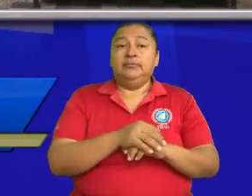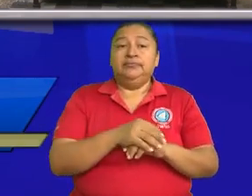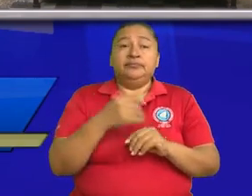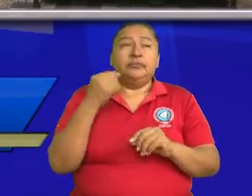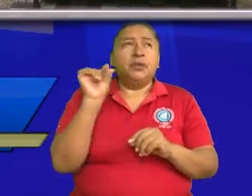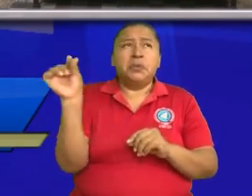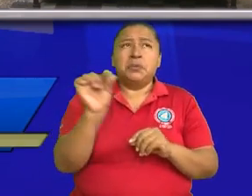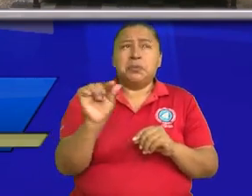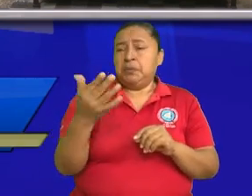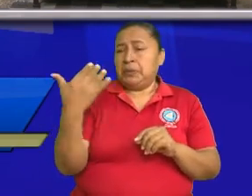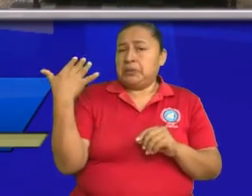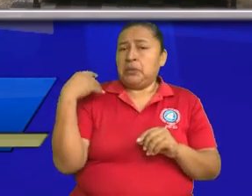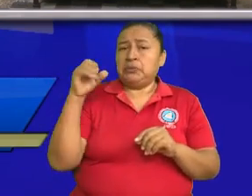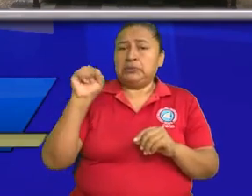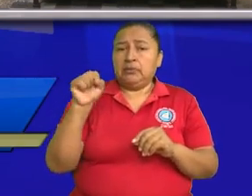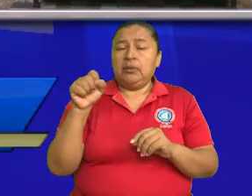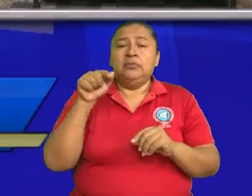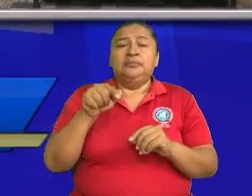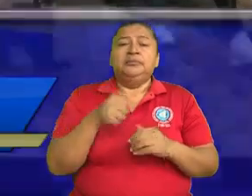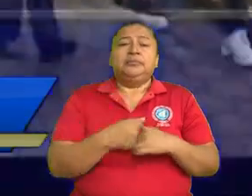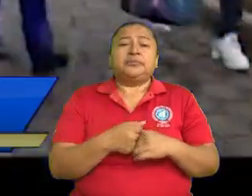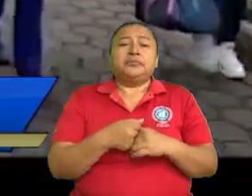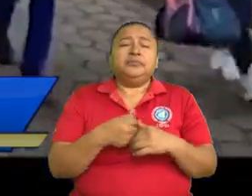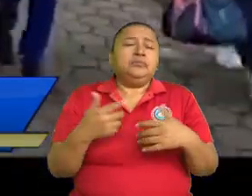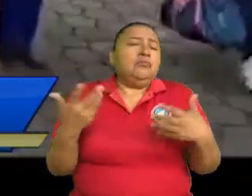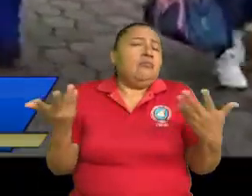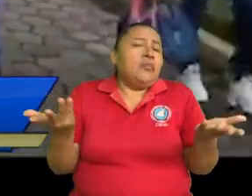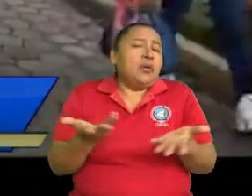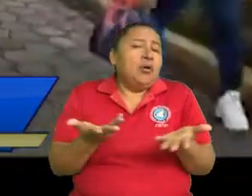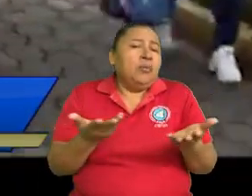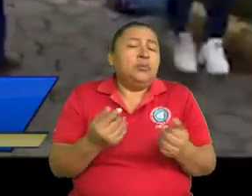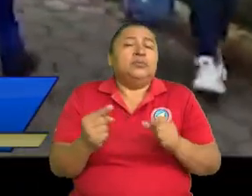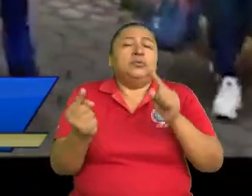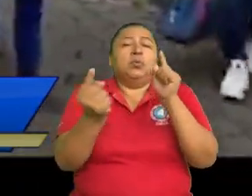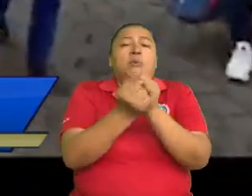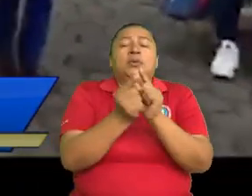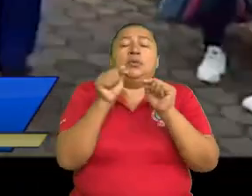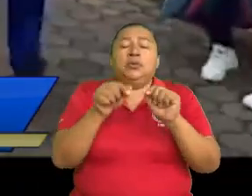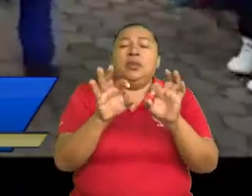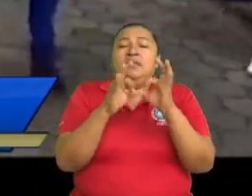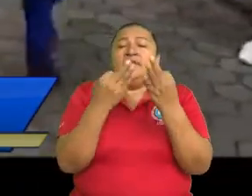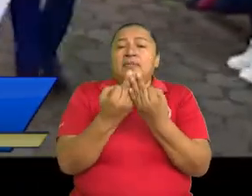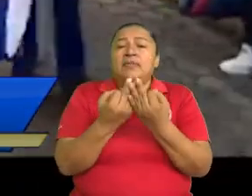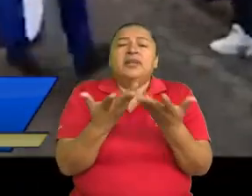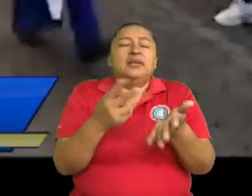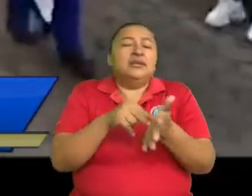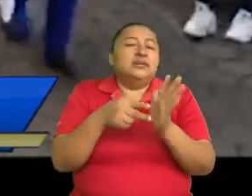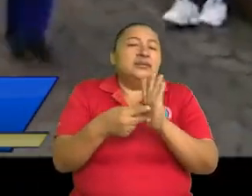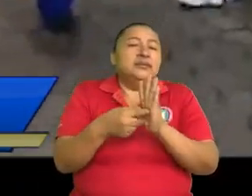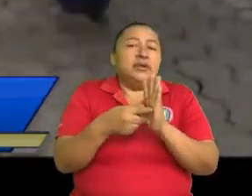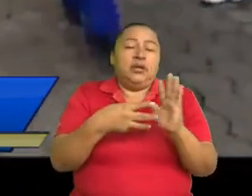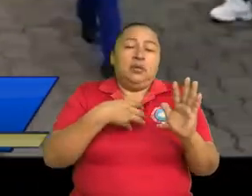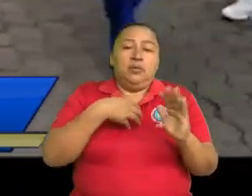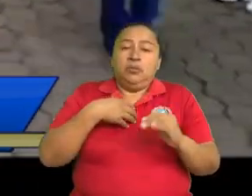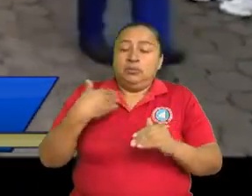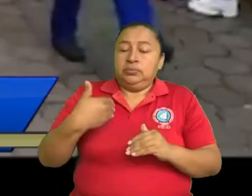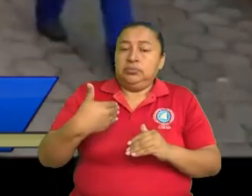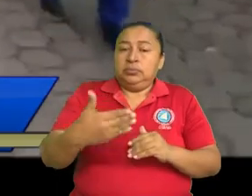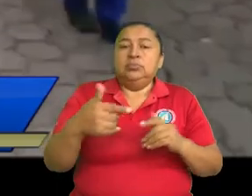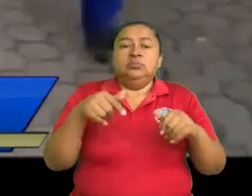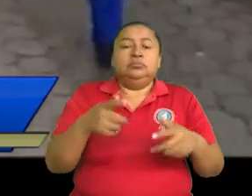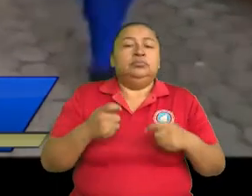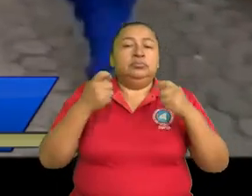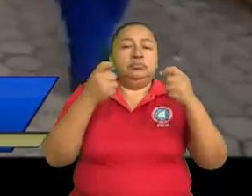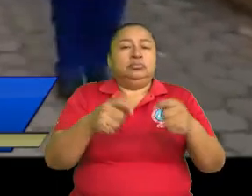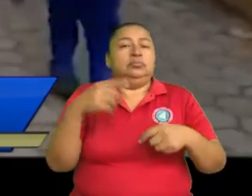este sábado, recién fin de semana pasado. Sí. ¿Cómo se da ese encuentro con las familias y lo que significa dentro de la lógica del proceso en principio de